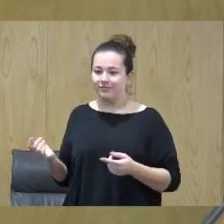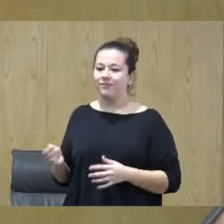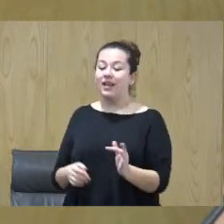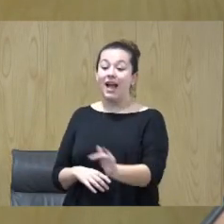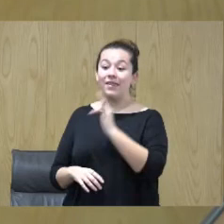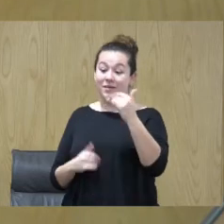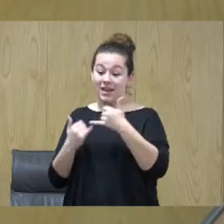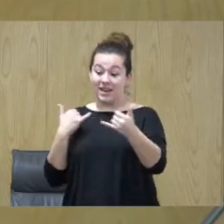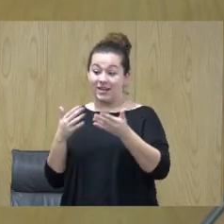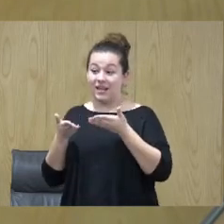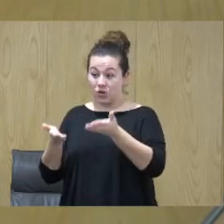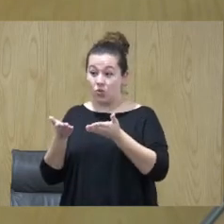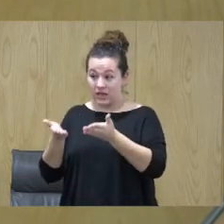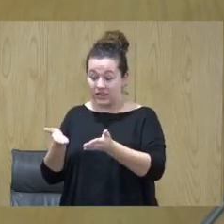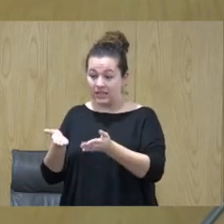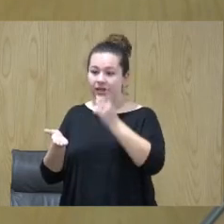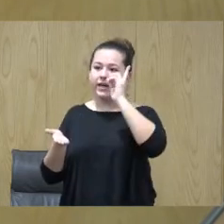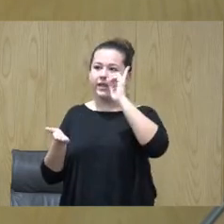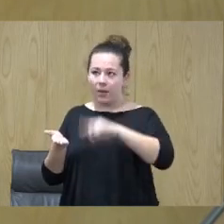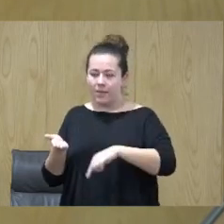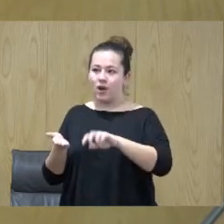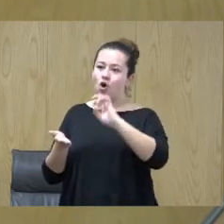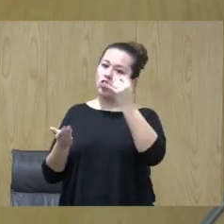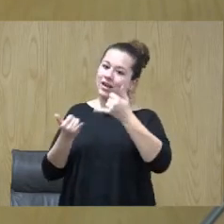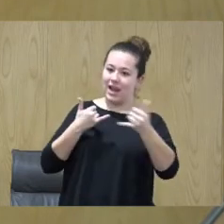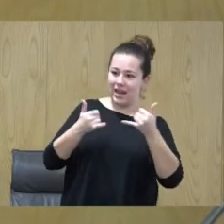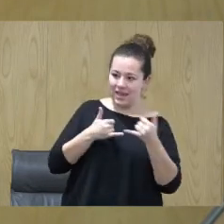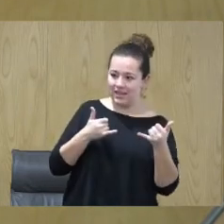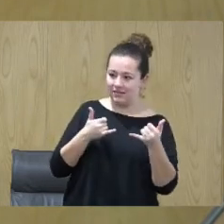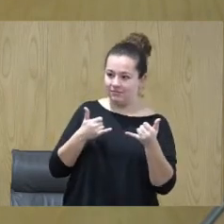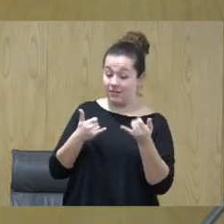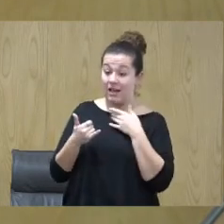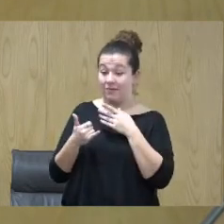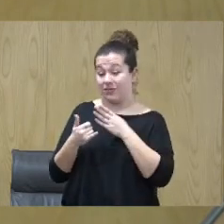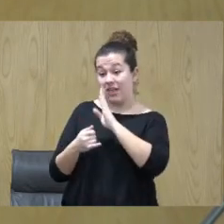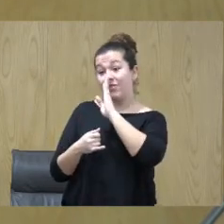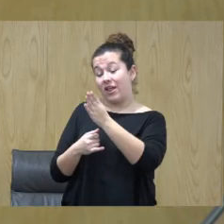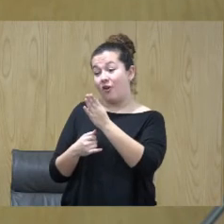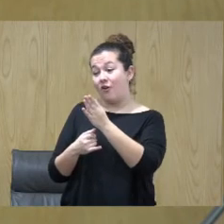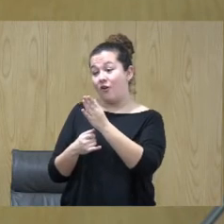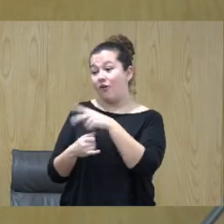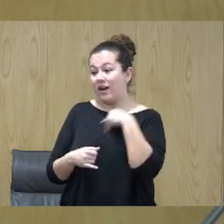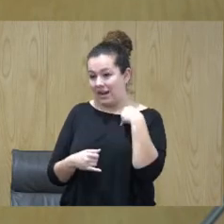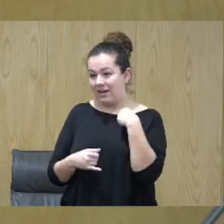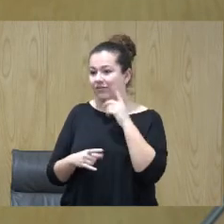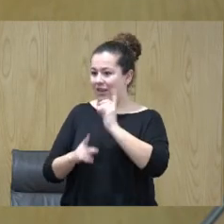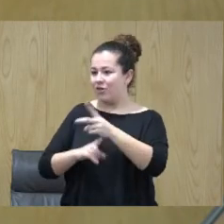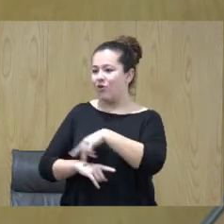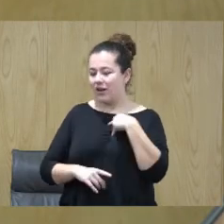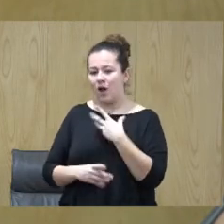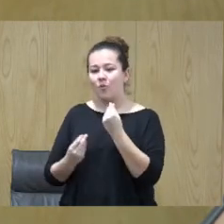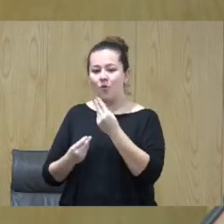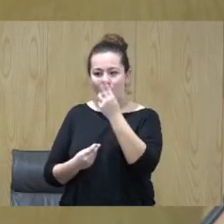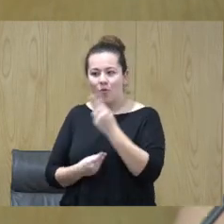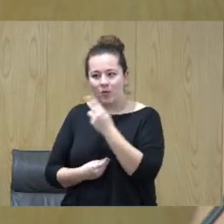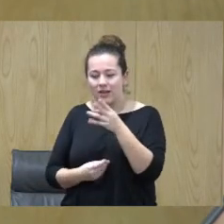estas líneas de ayudas, también hay otras líneas por las que la Dirección General está muy comprometida con el acceso de